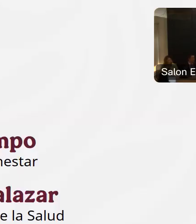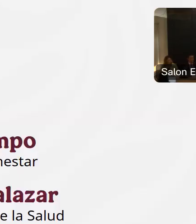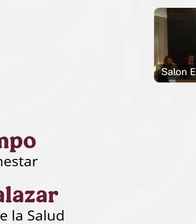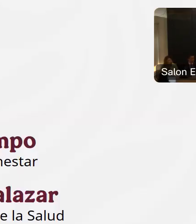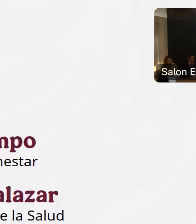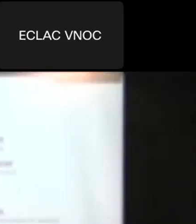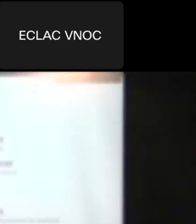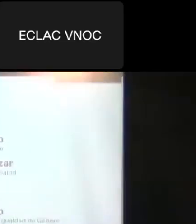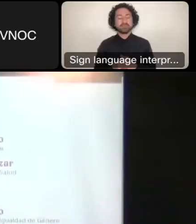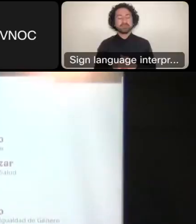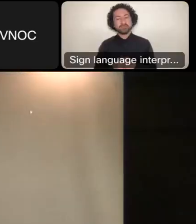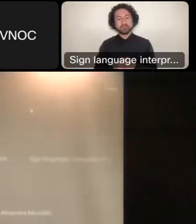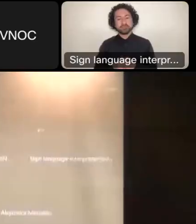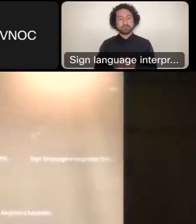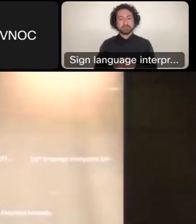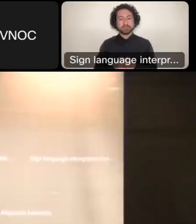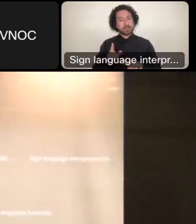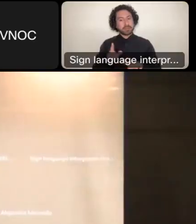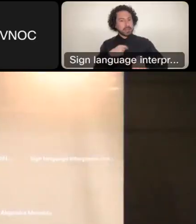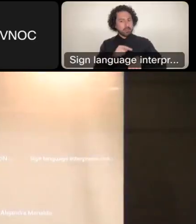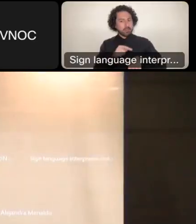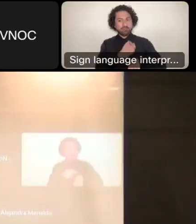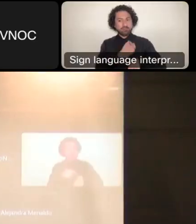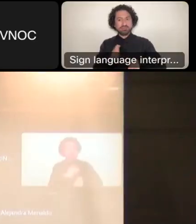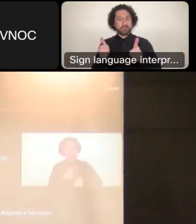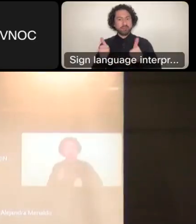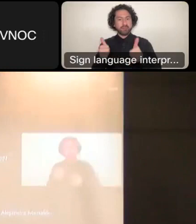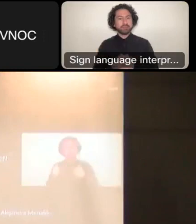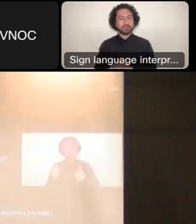gracias. Creo que me fue bastante bien el tiempo.